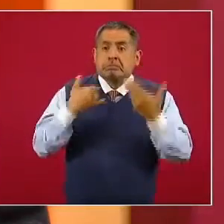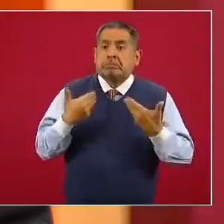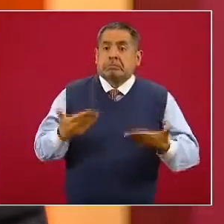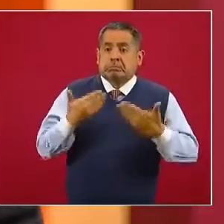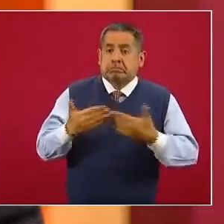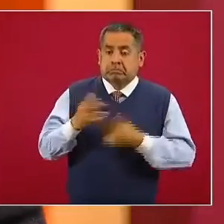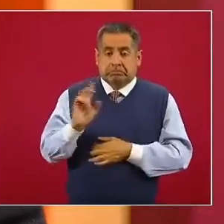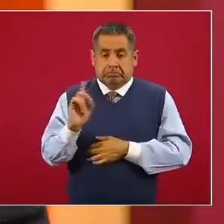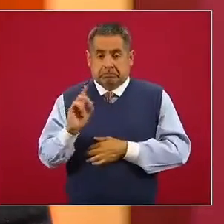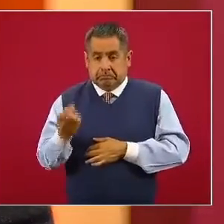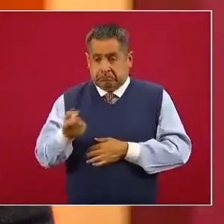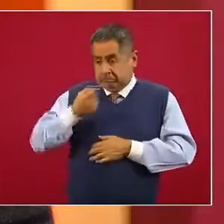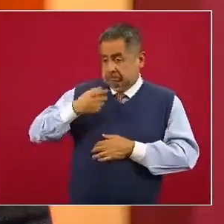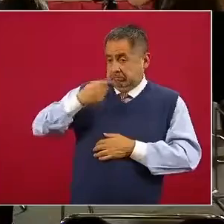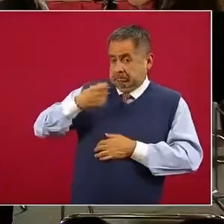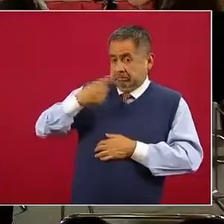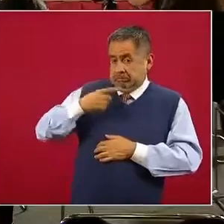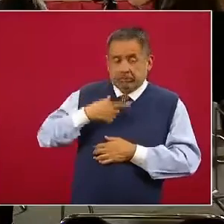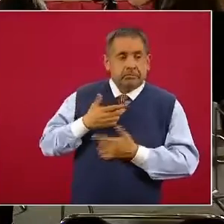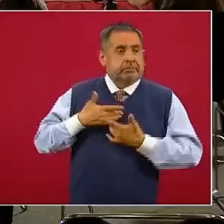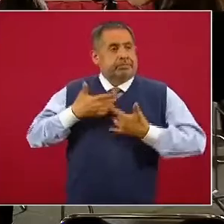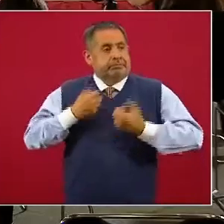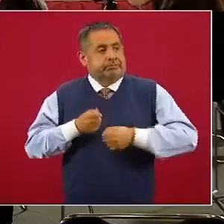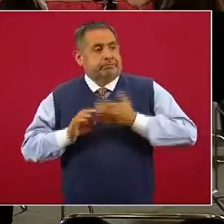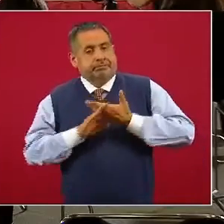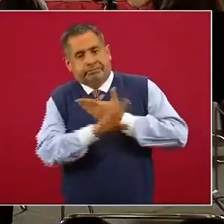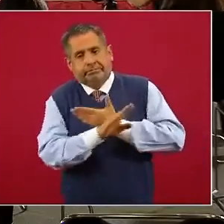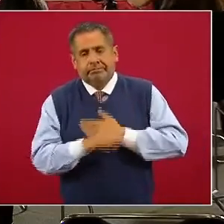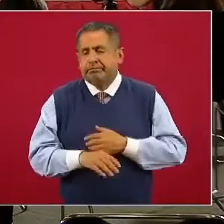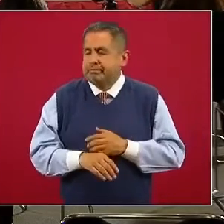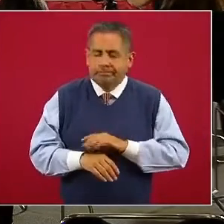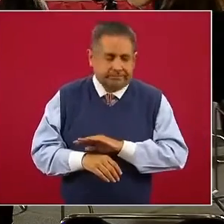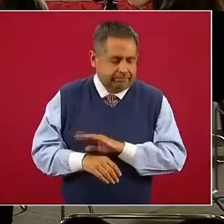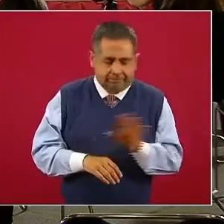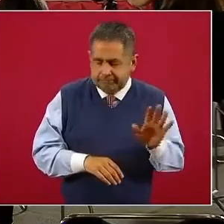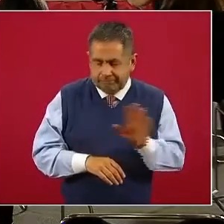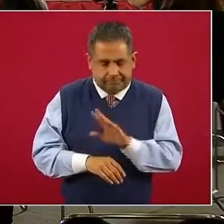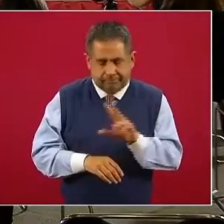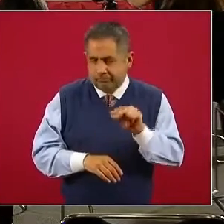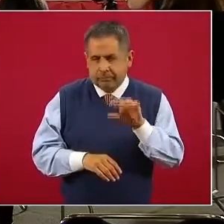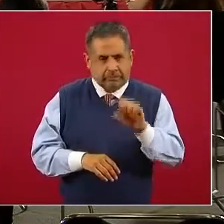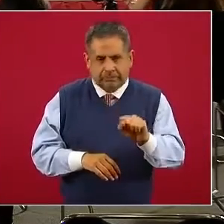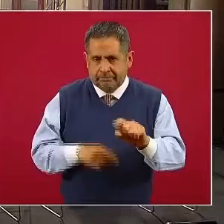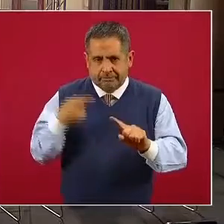de que está protegida si toma una pastilla de vitamina D.